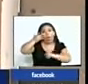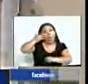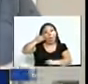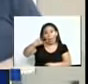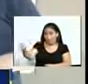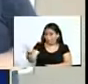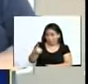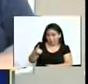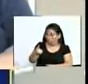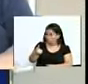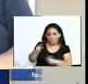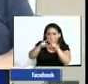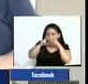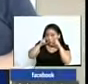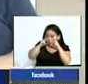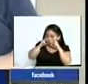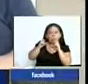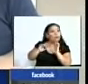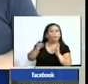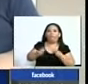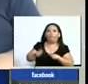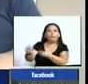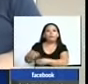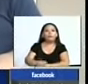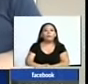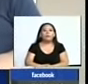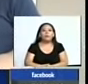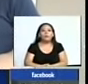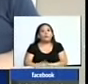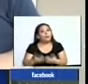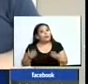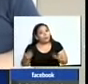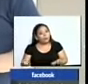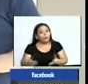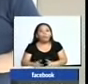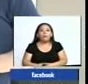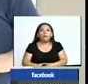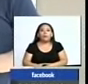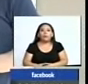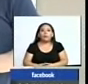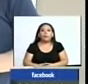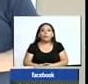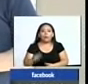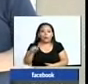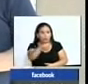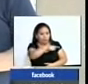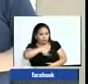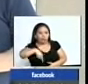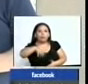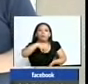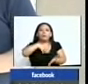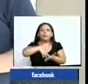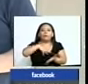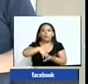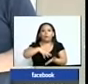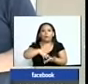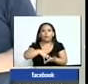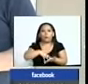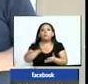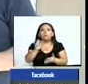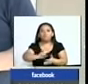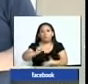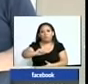no se entrega el producto si alguien no viene sin mascarilla, ¿verdad? Entonces todo el pueblo está atendiendo las